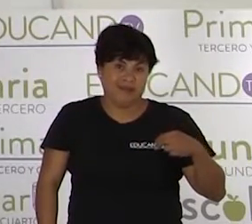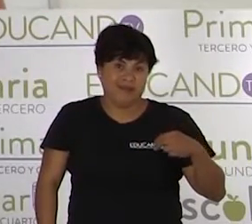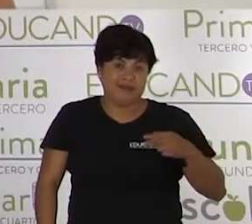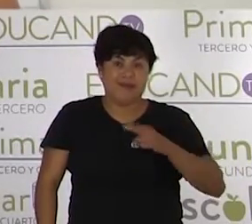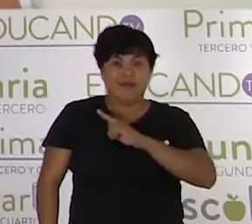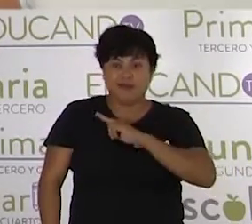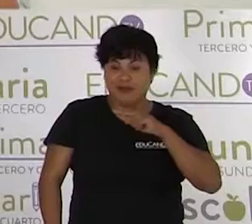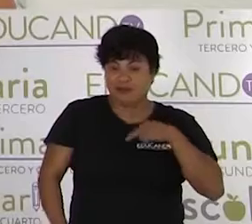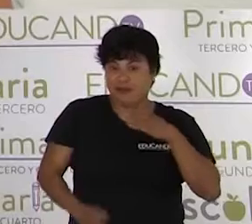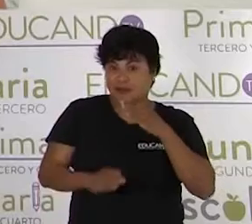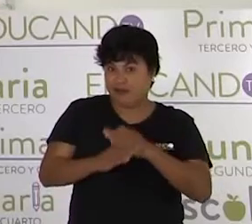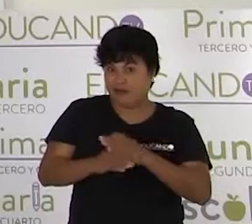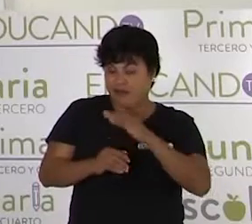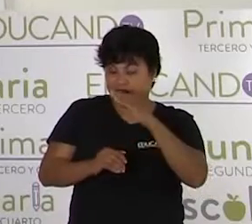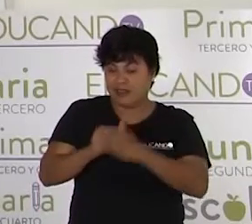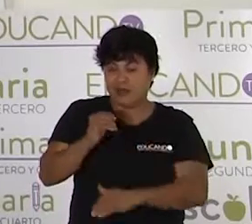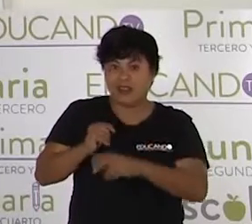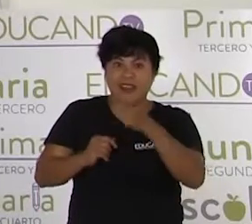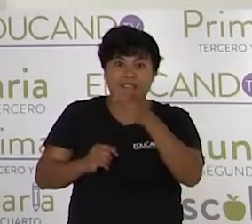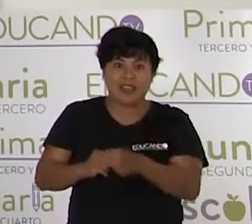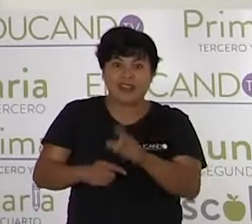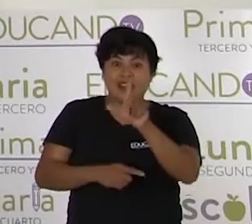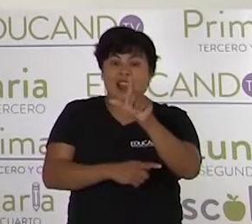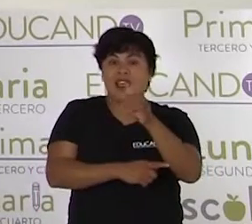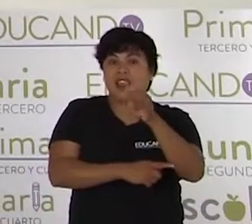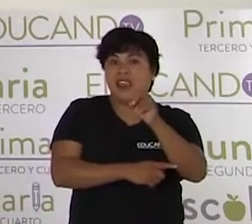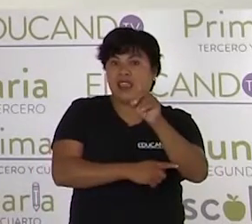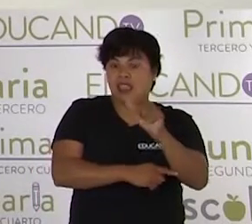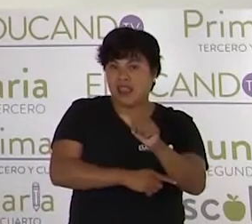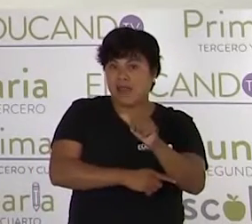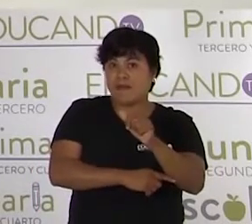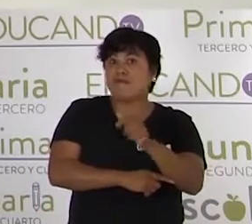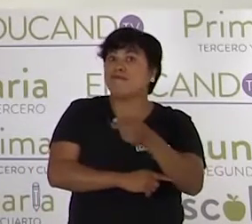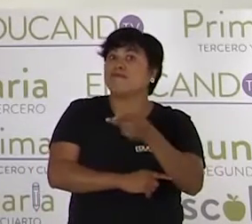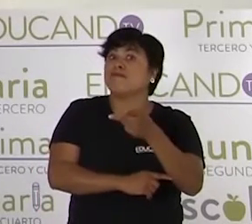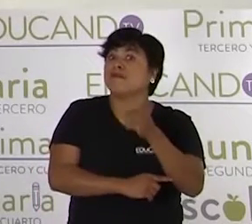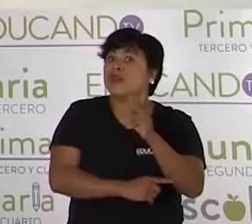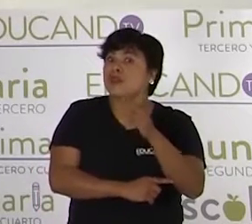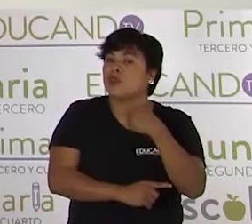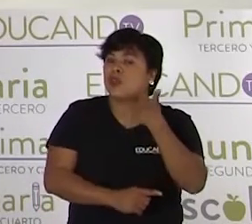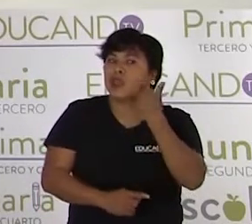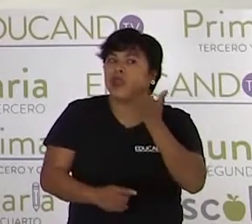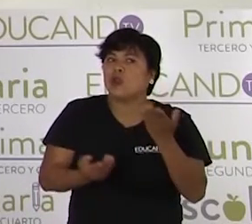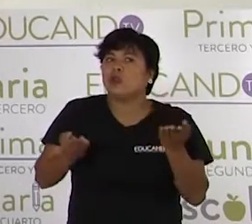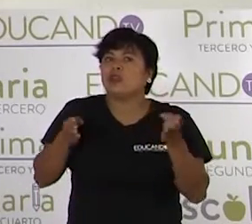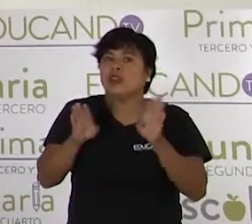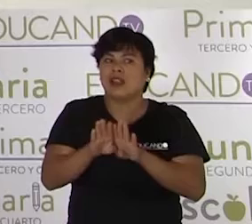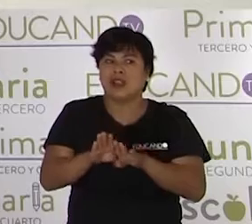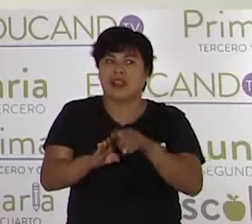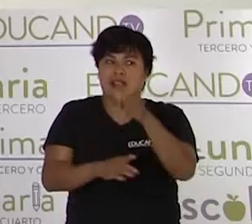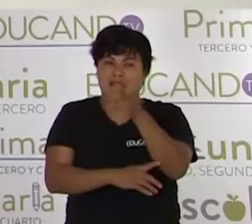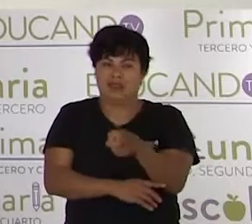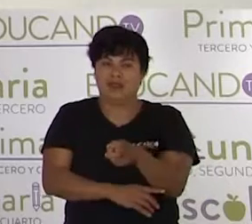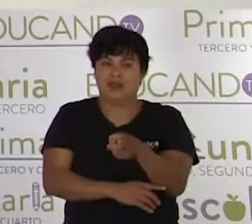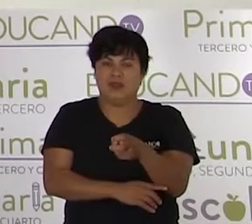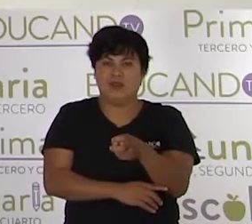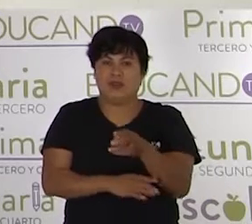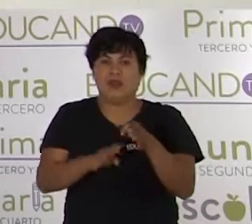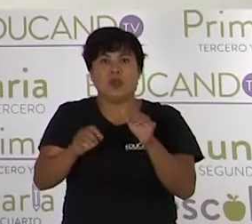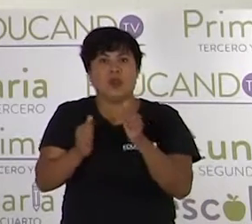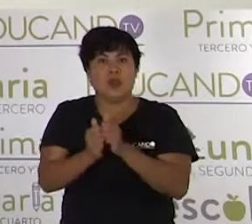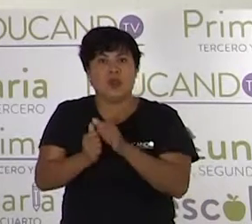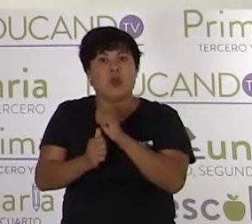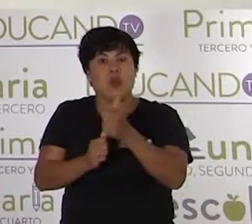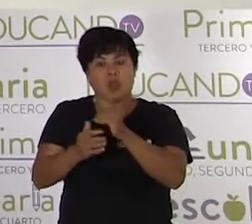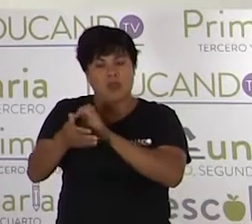Hemos terminado de contar la leyenda, pero quiero cerrar esta leyenda con la